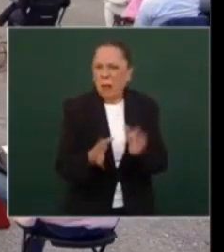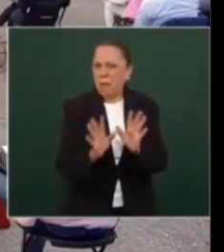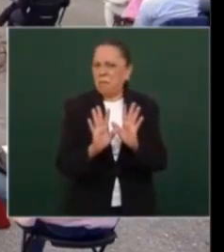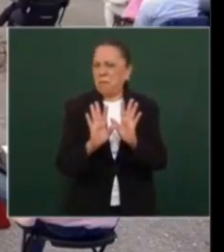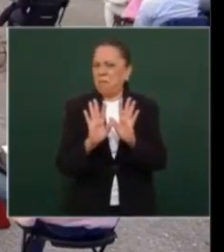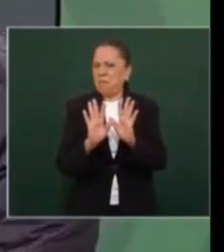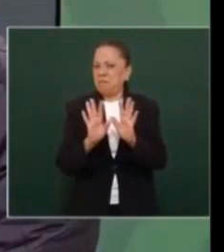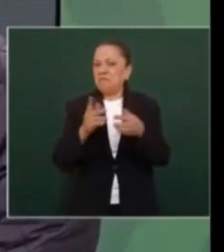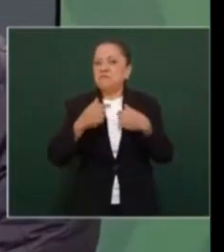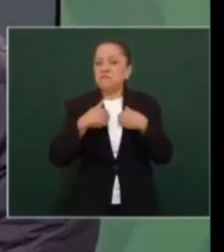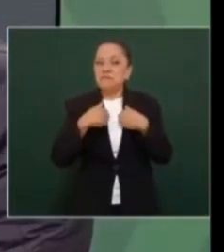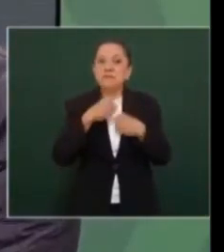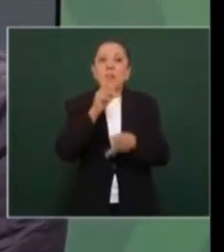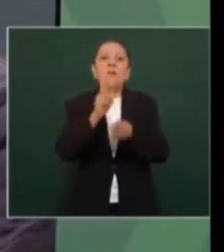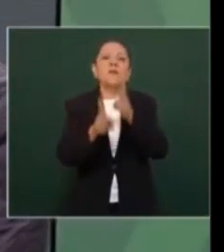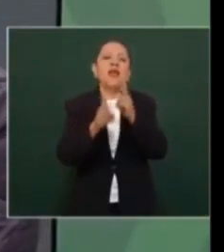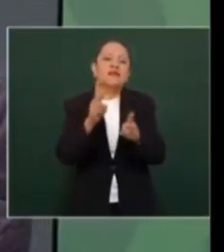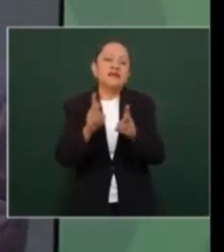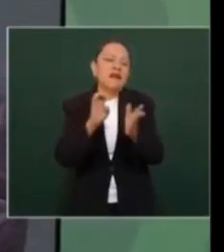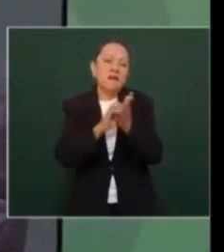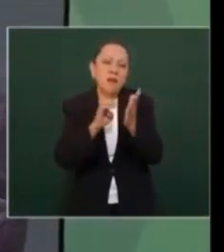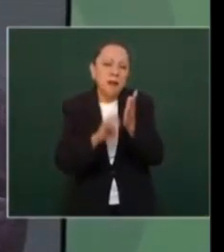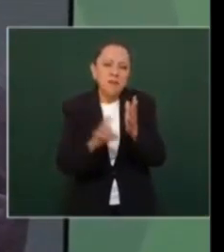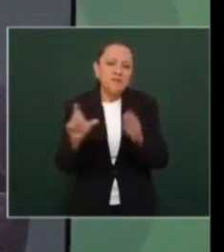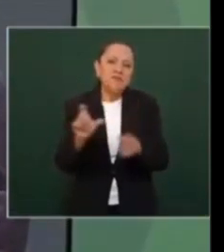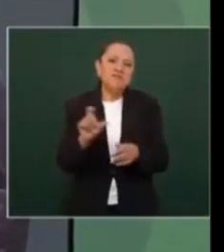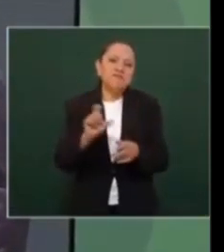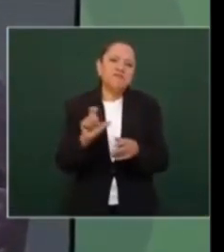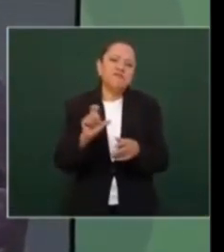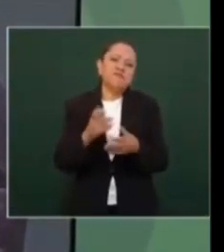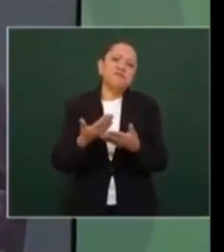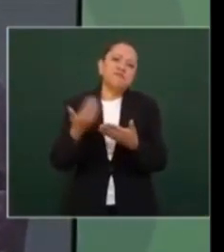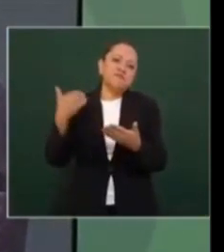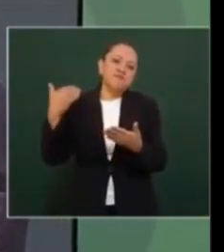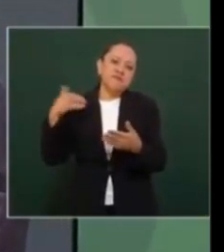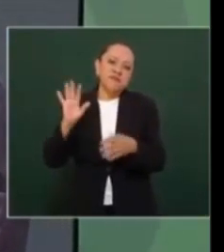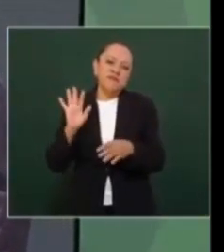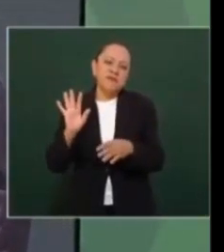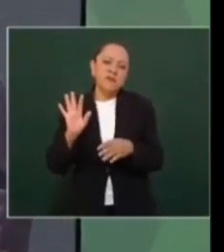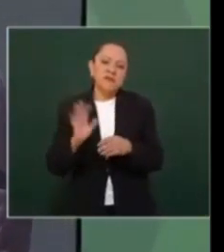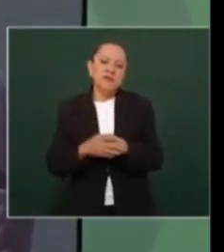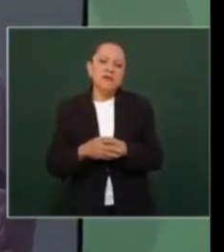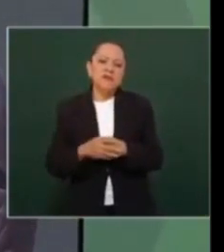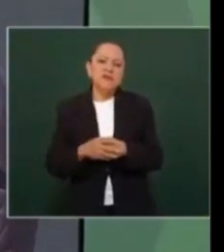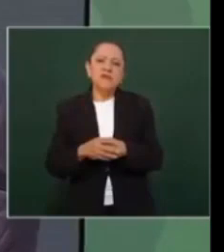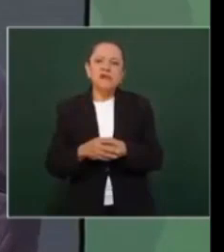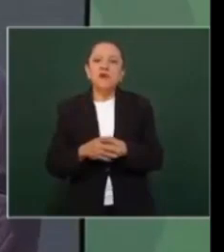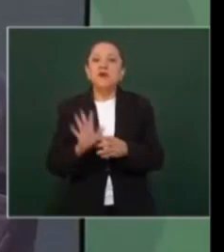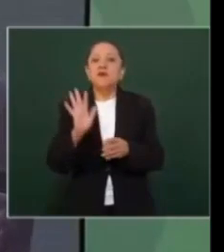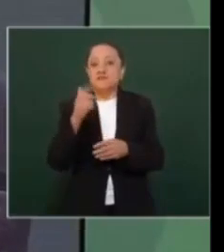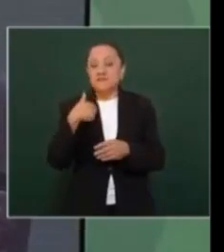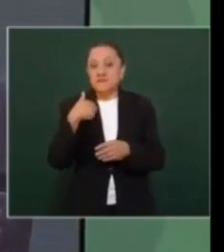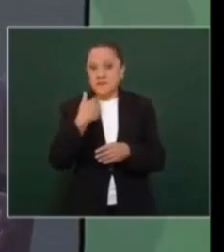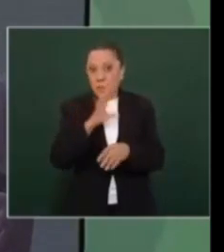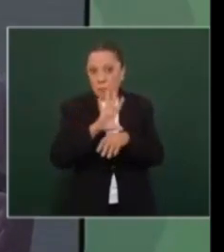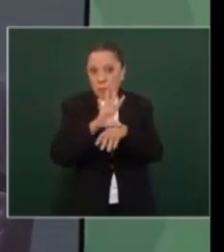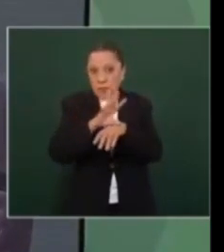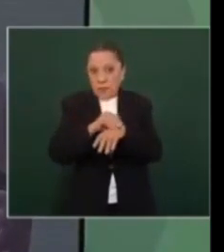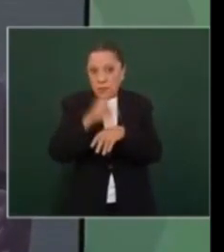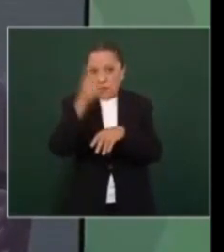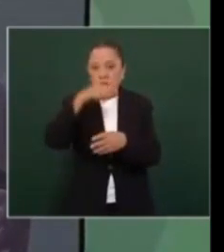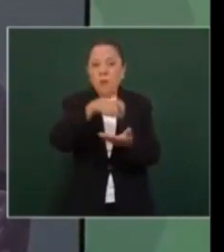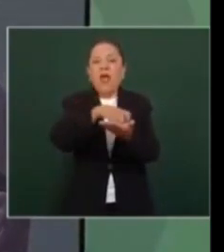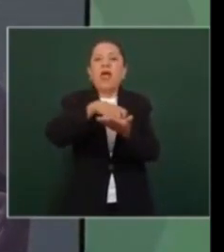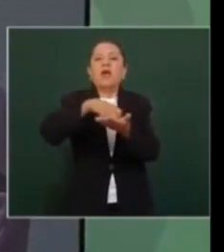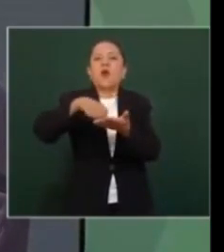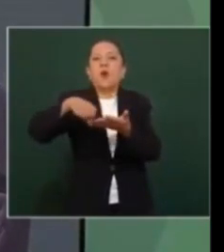Yo les platicaba que cuando estábamos solicitando el permiso para la compra de la